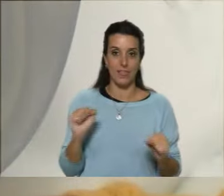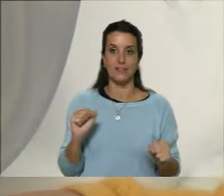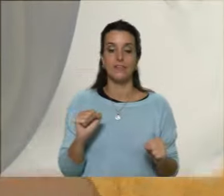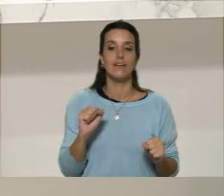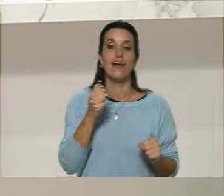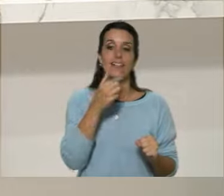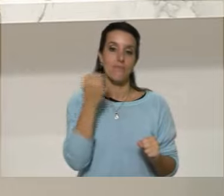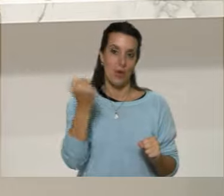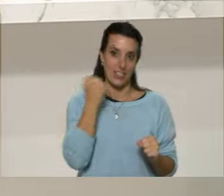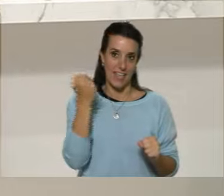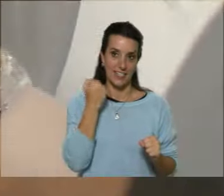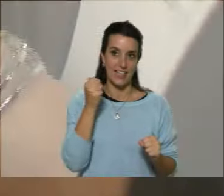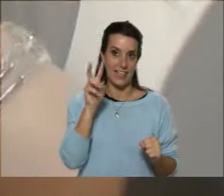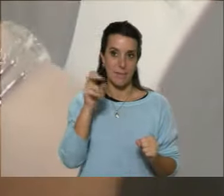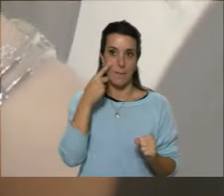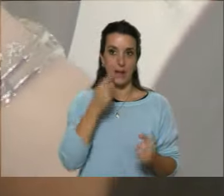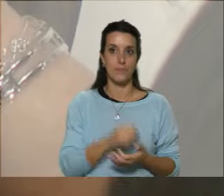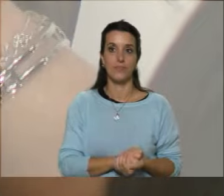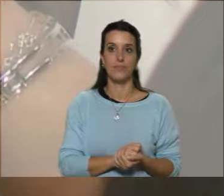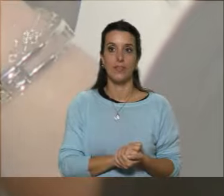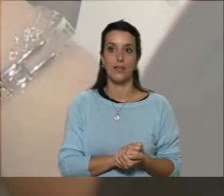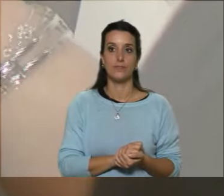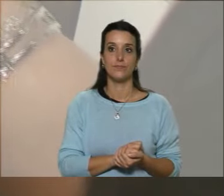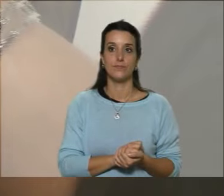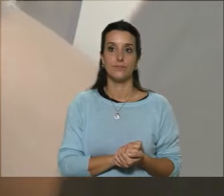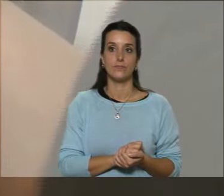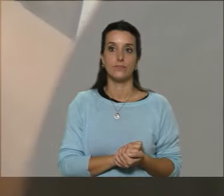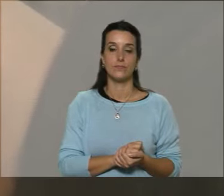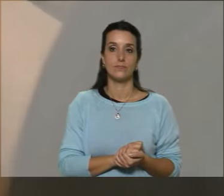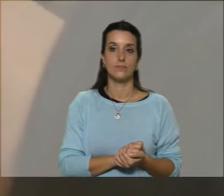la parte importante de la cuestión. Very important. Acá vas, mirá.